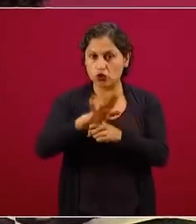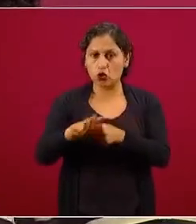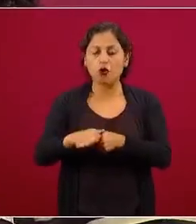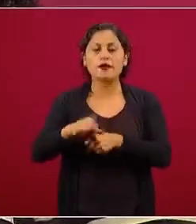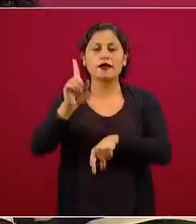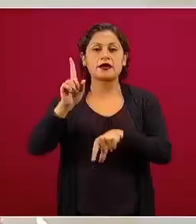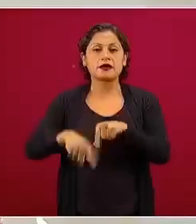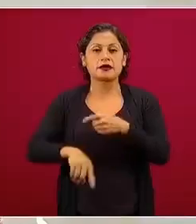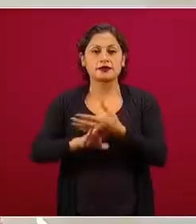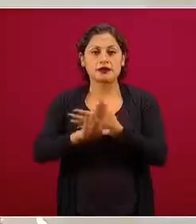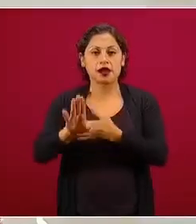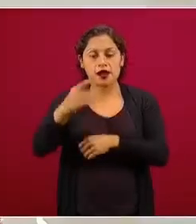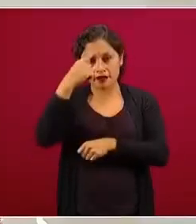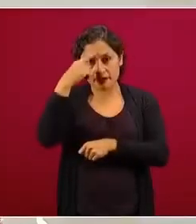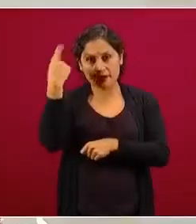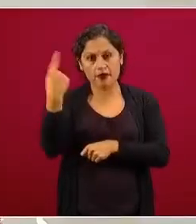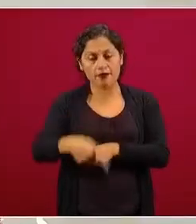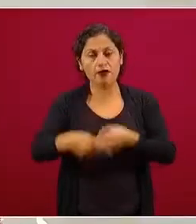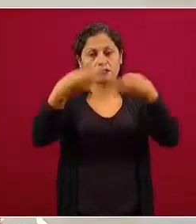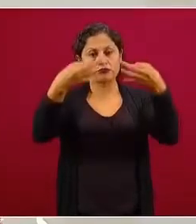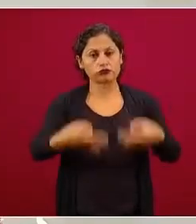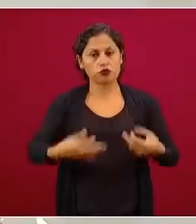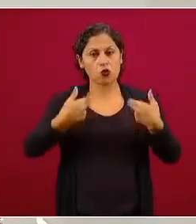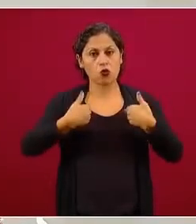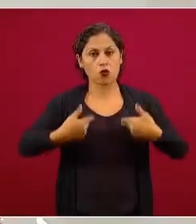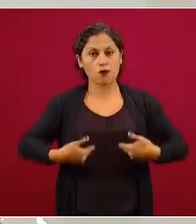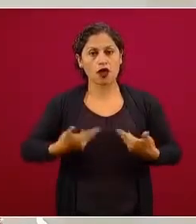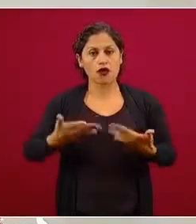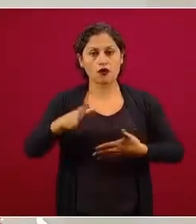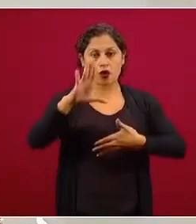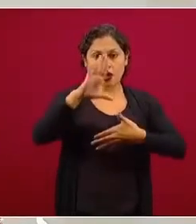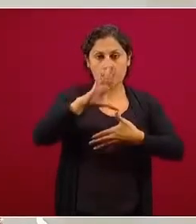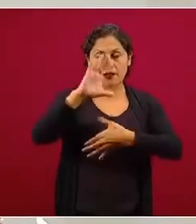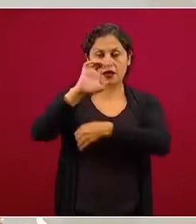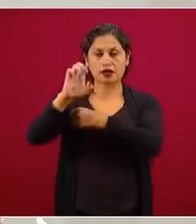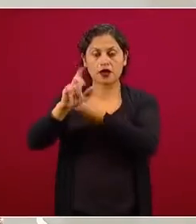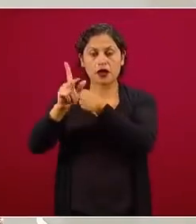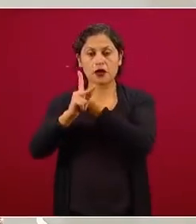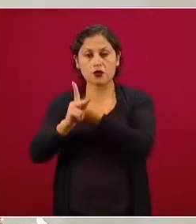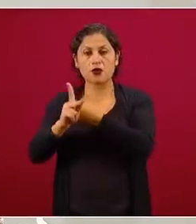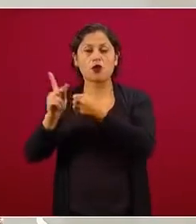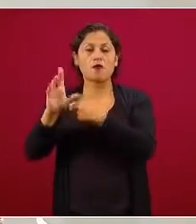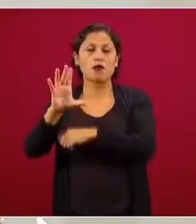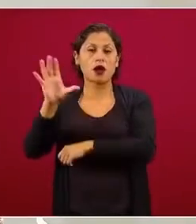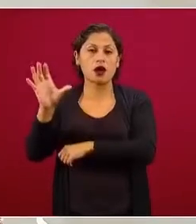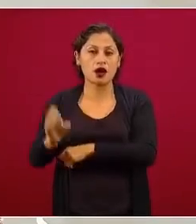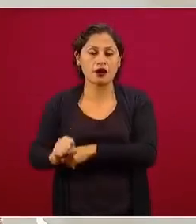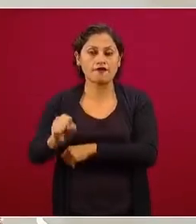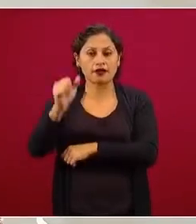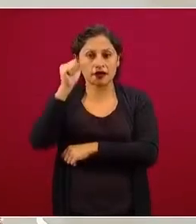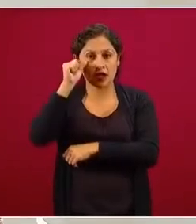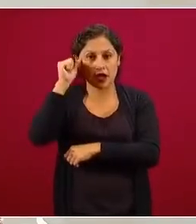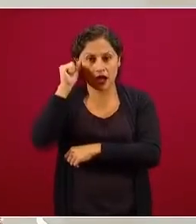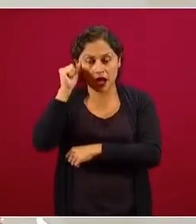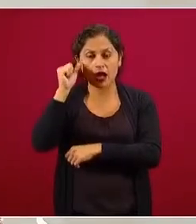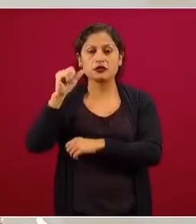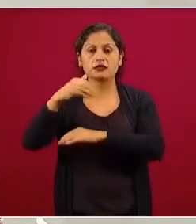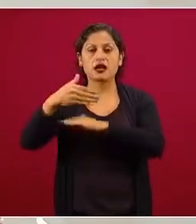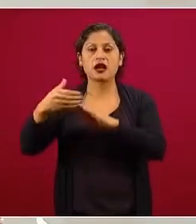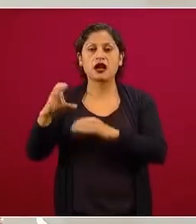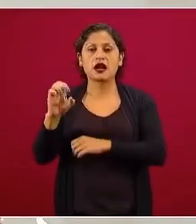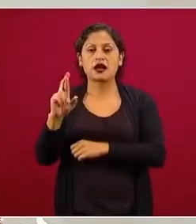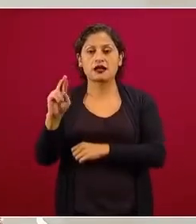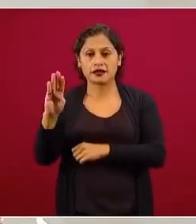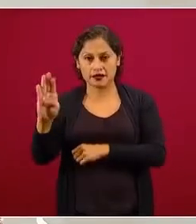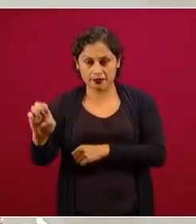ser humano. En América, en Europa, en África, en Asia, en el Caribe. Tenemos